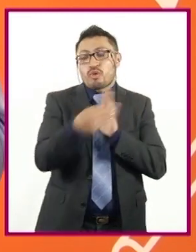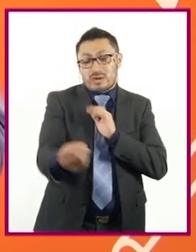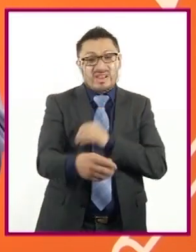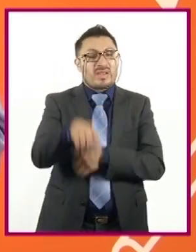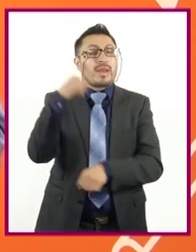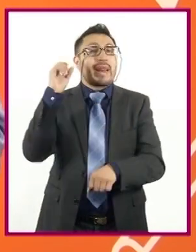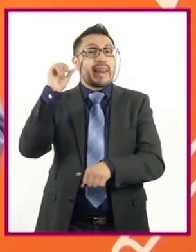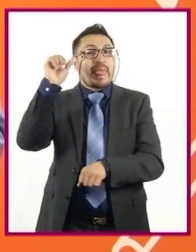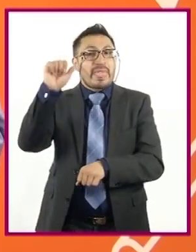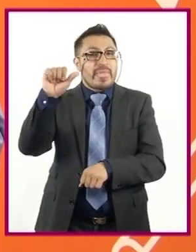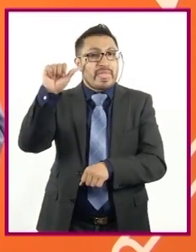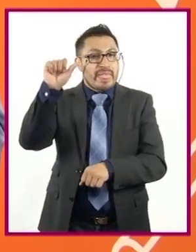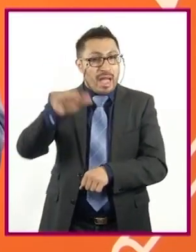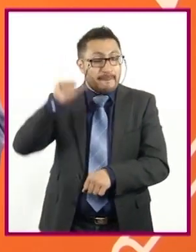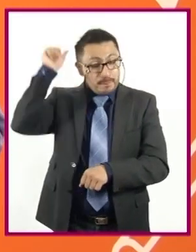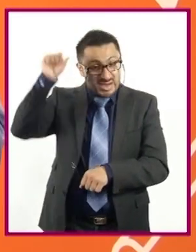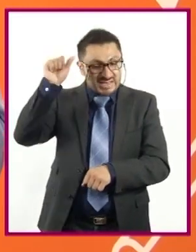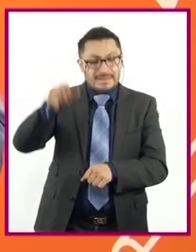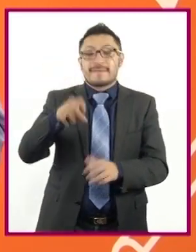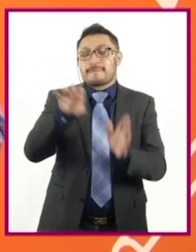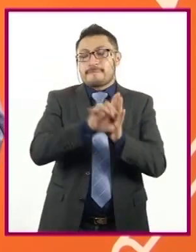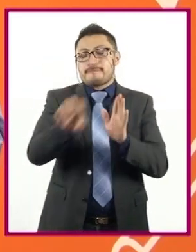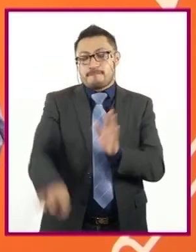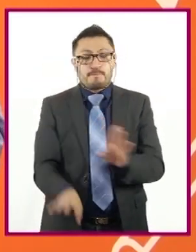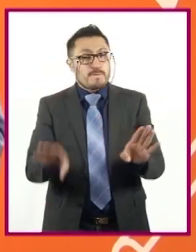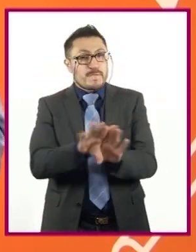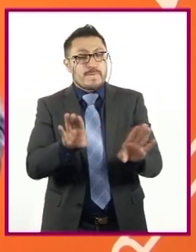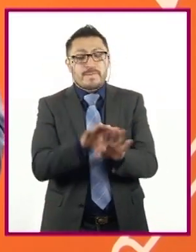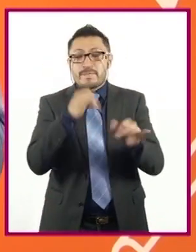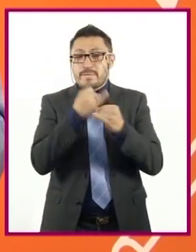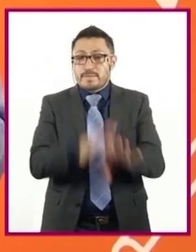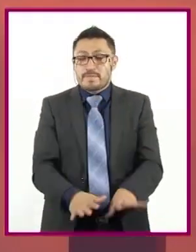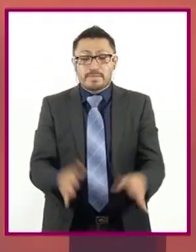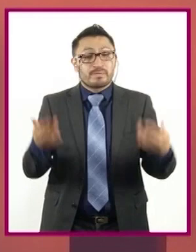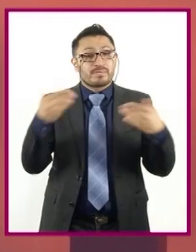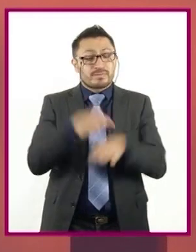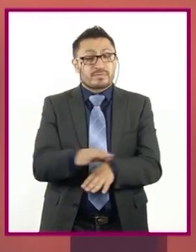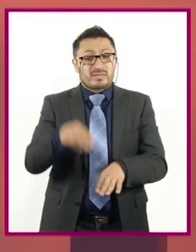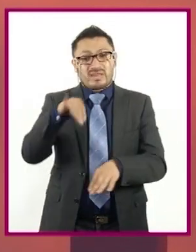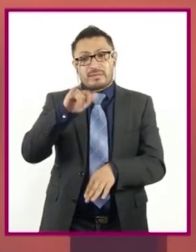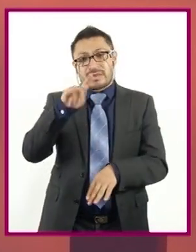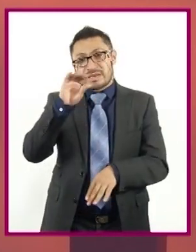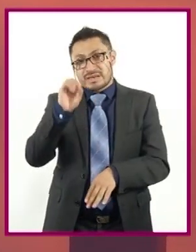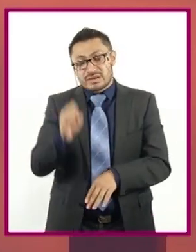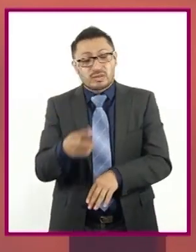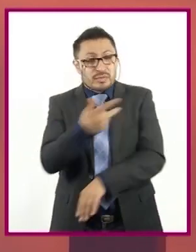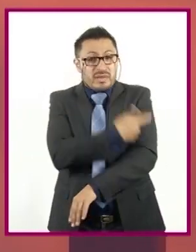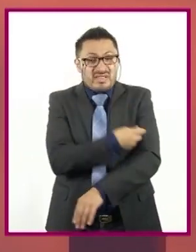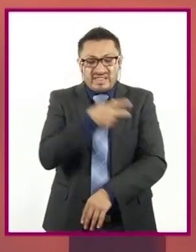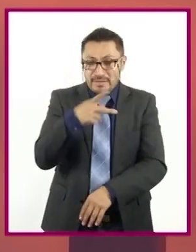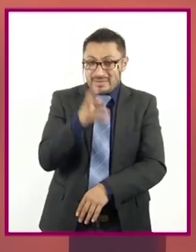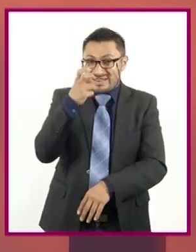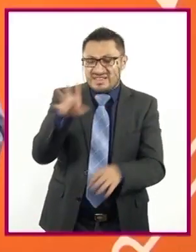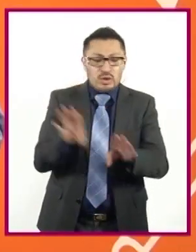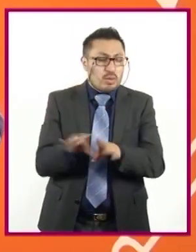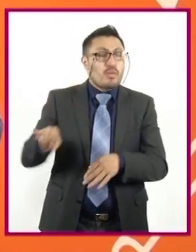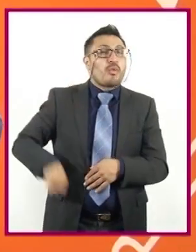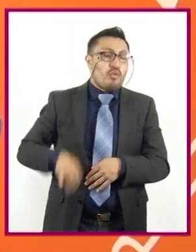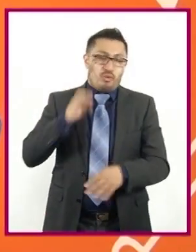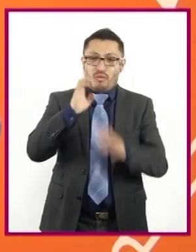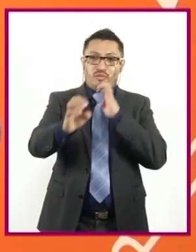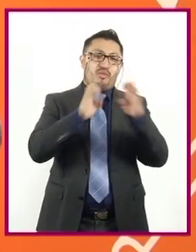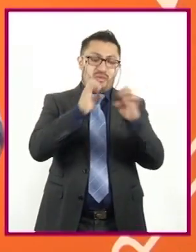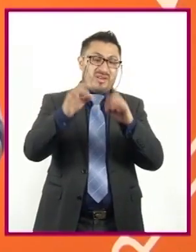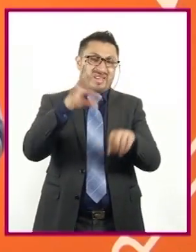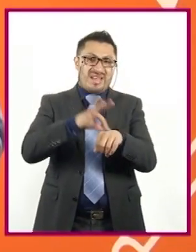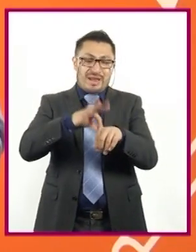observar, en este ejemplo se presenta información sobre los mitos de la vacuna. Sin embargo, aunque se refiere a una interesante entrevista ofrecida